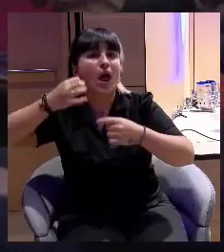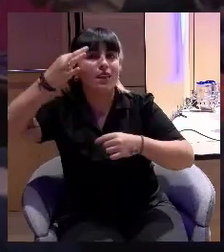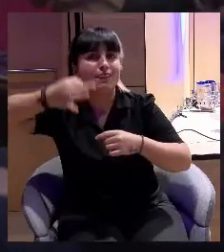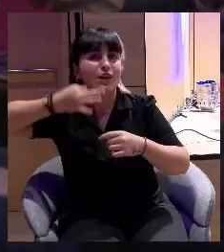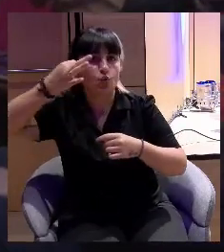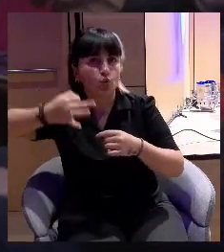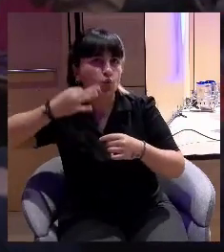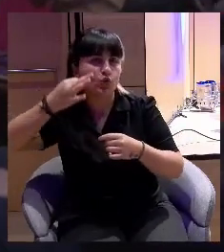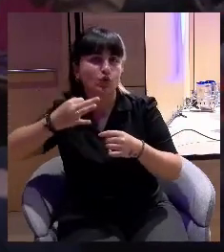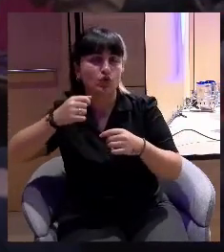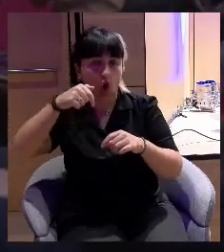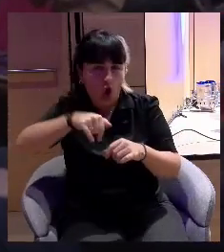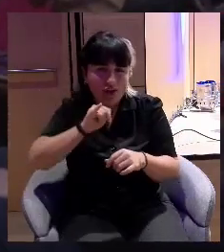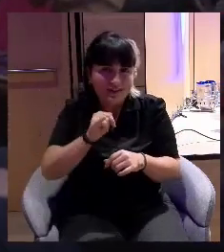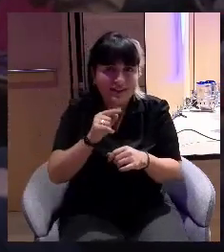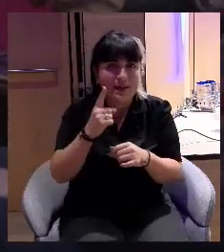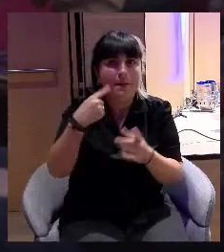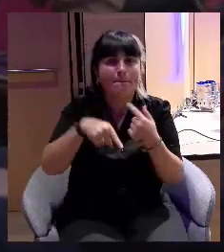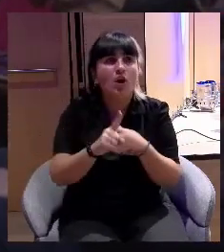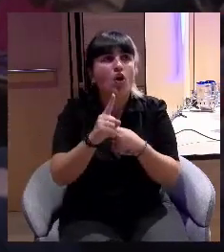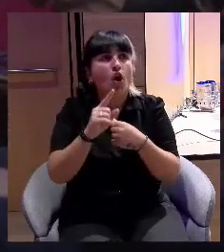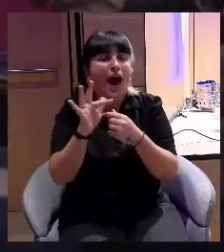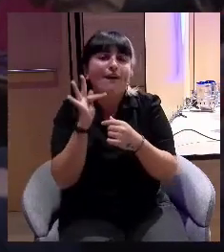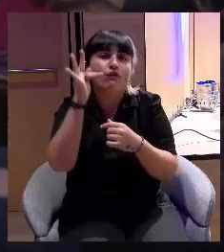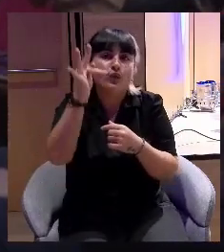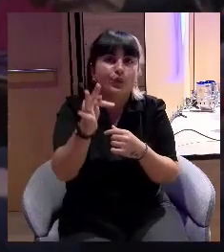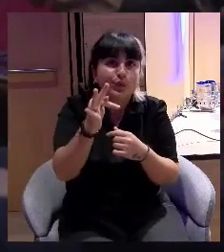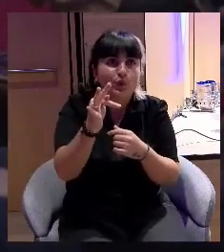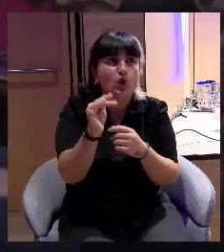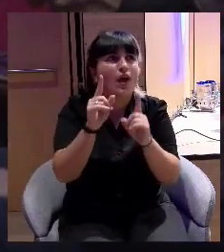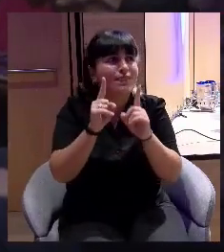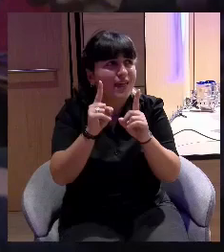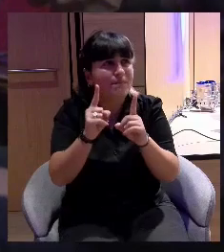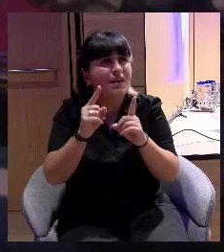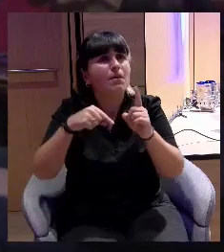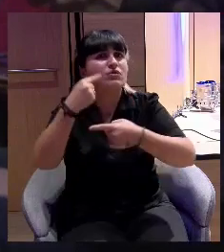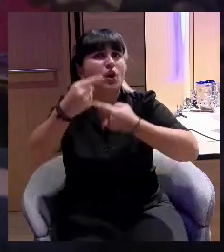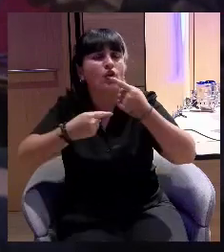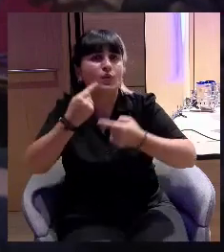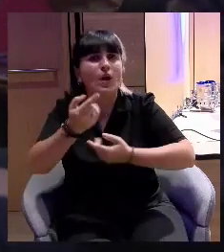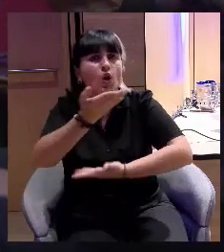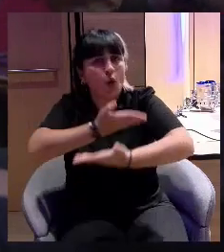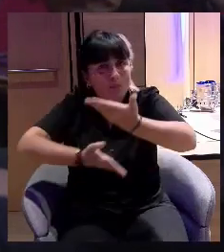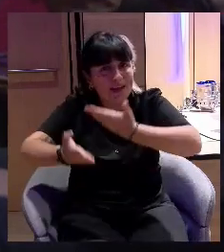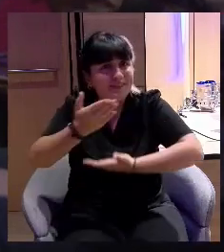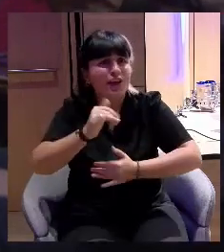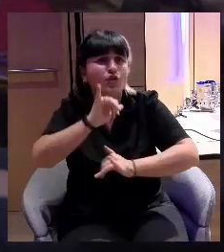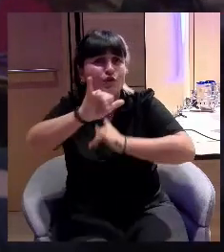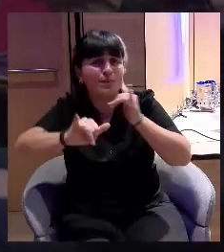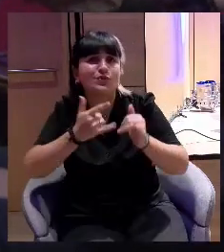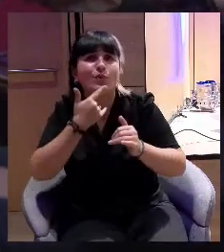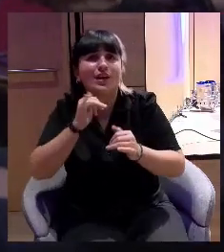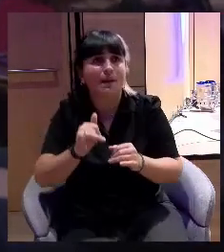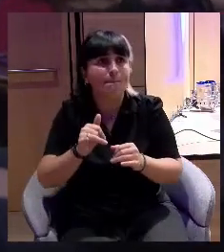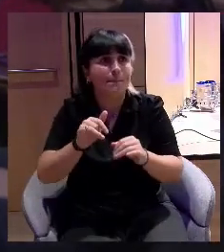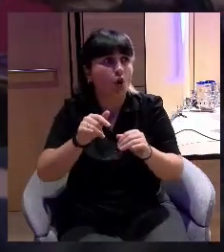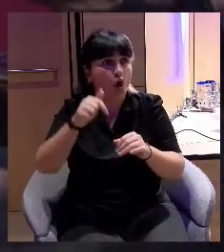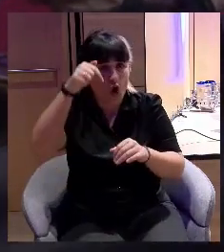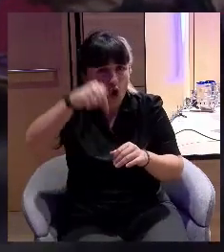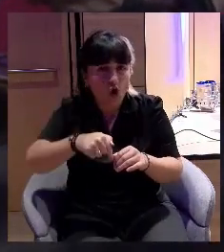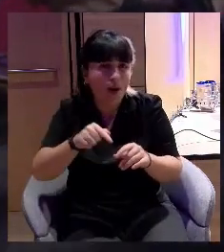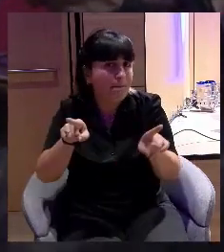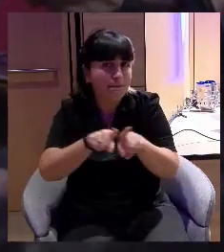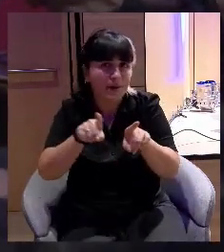generar algún lugar donde se pueda compartir estos vínculos, porque hablamos de compartir, pero me gustaría que realmente quede en algo